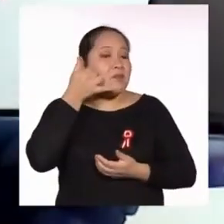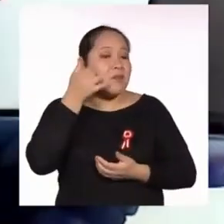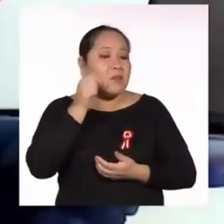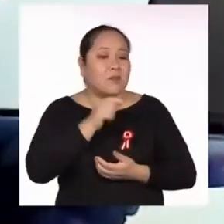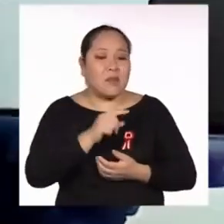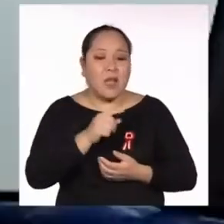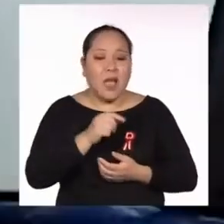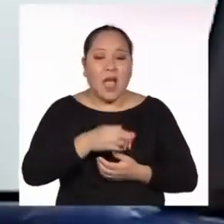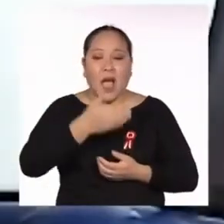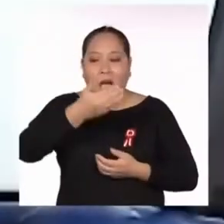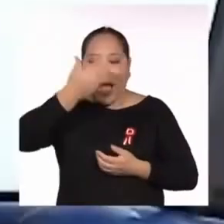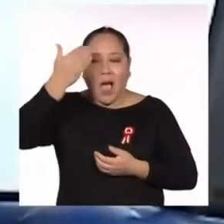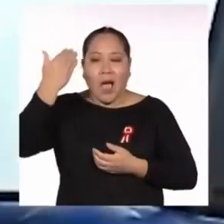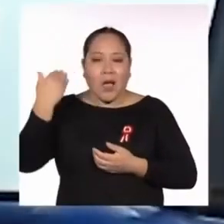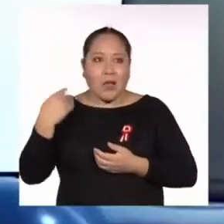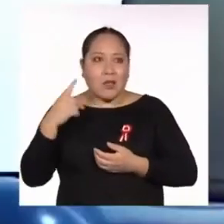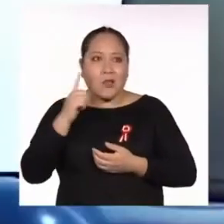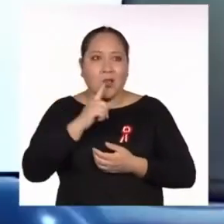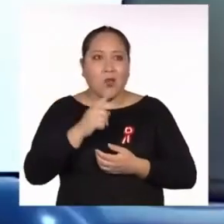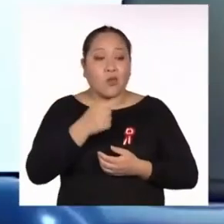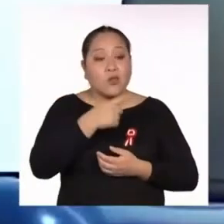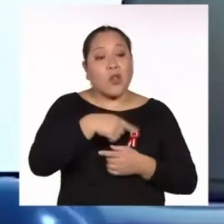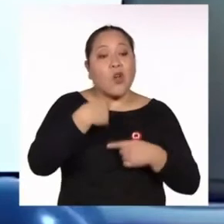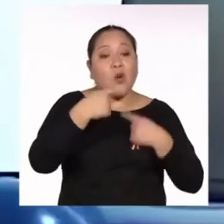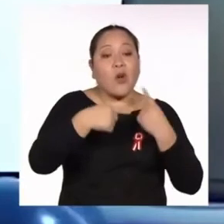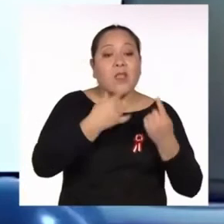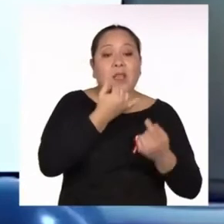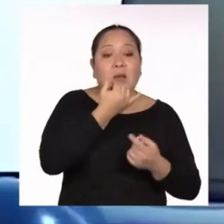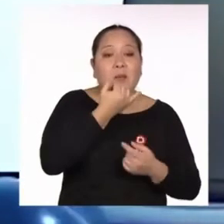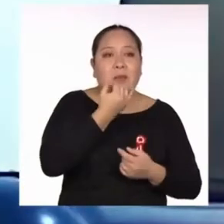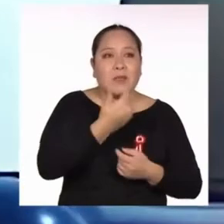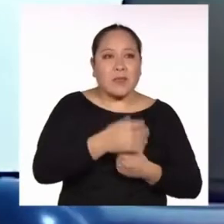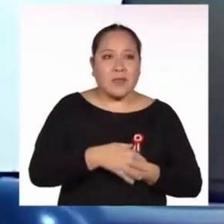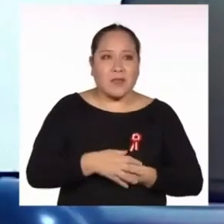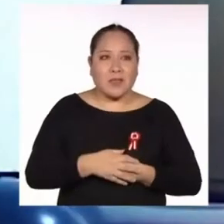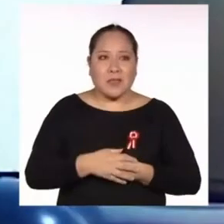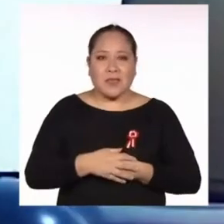anda jr también tienen que contar